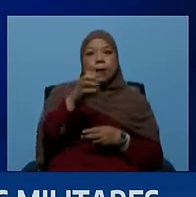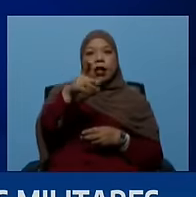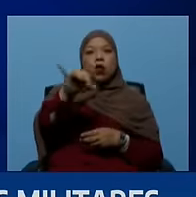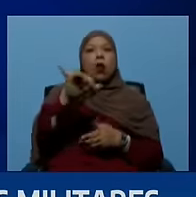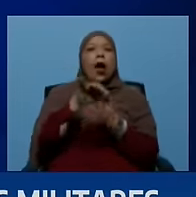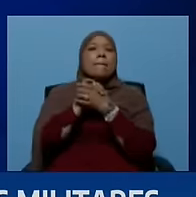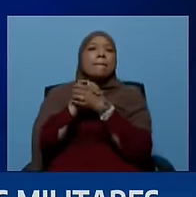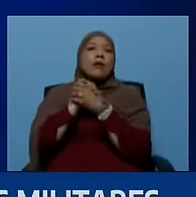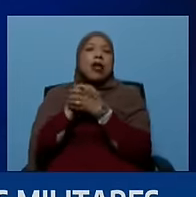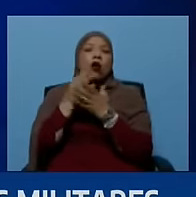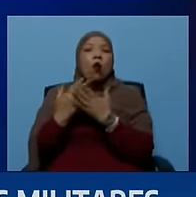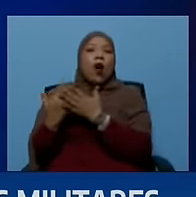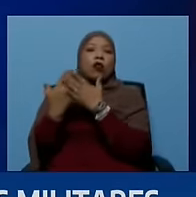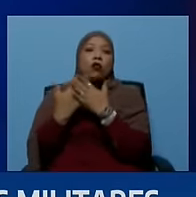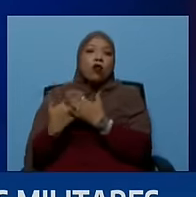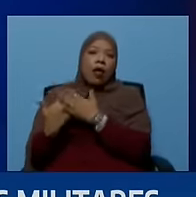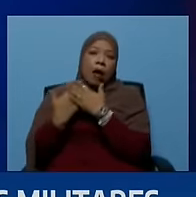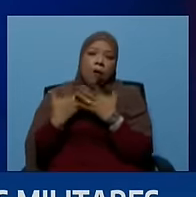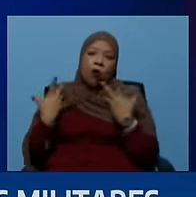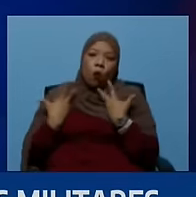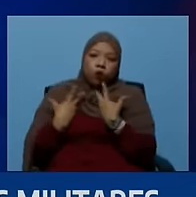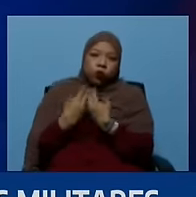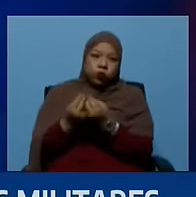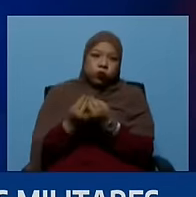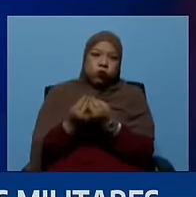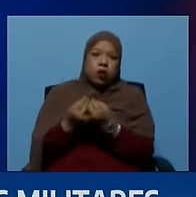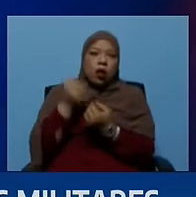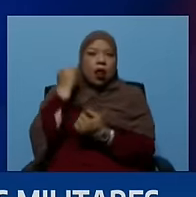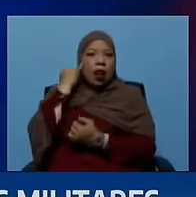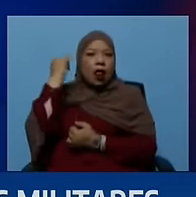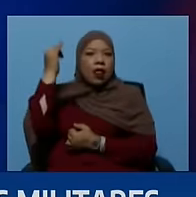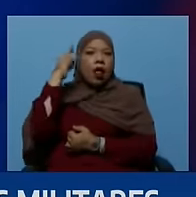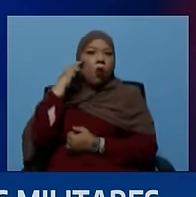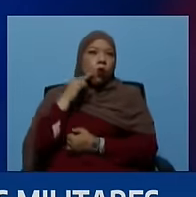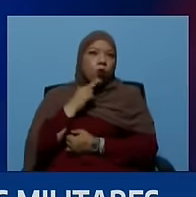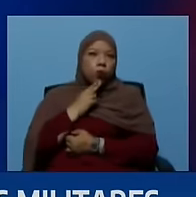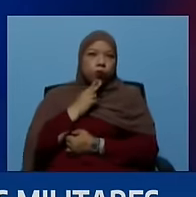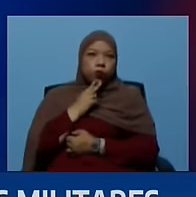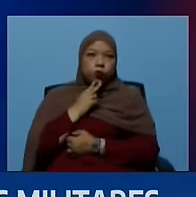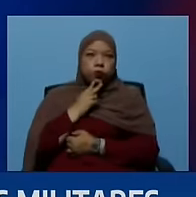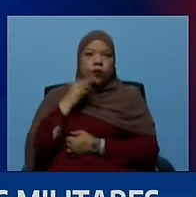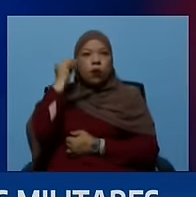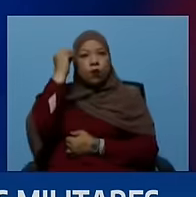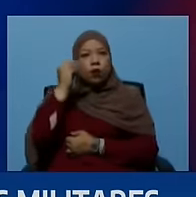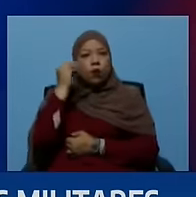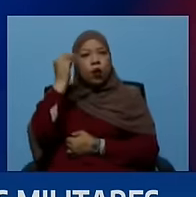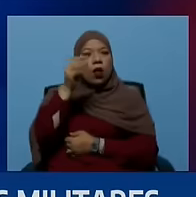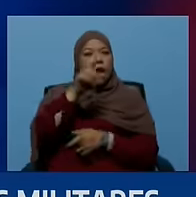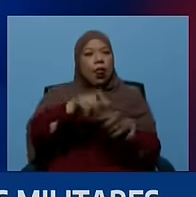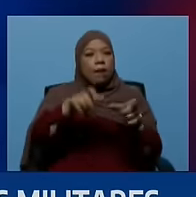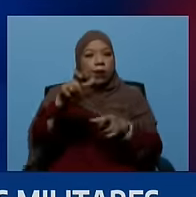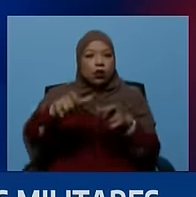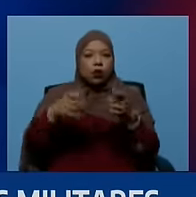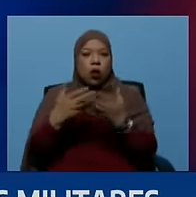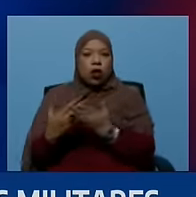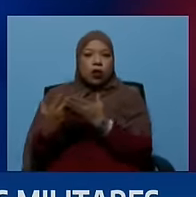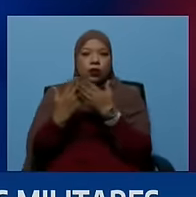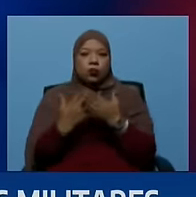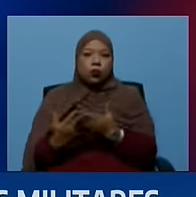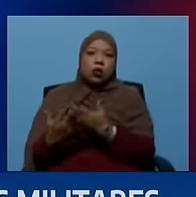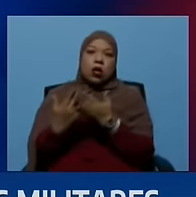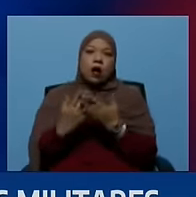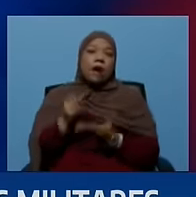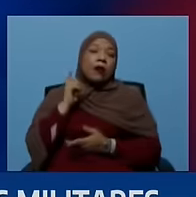Liceo para que tú veas como la idea de Bolívar pululaban en el ambiente